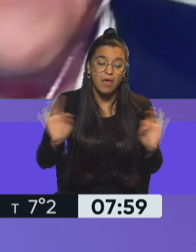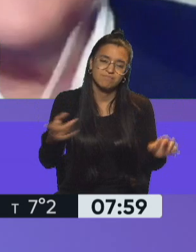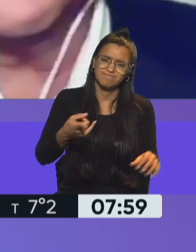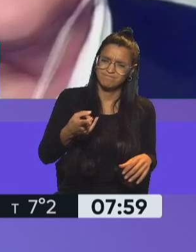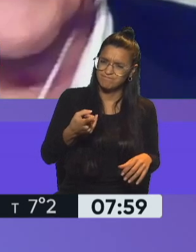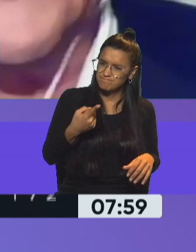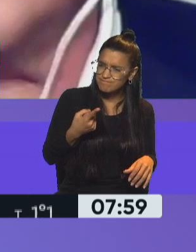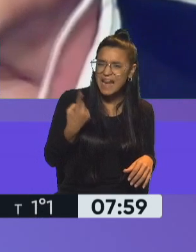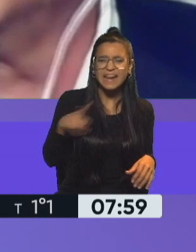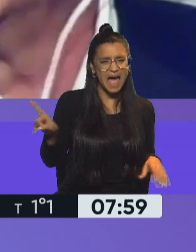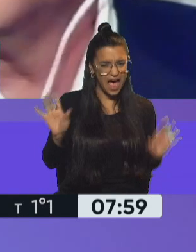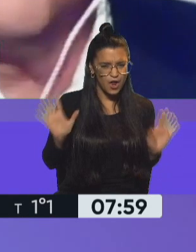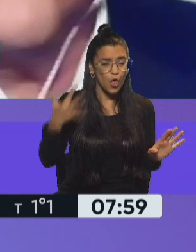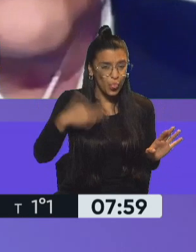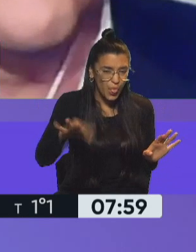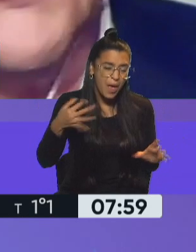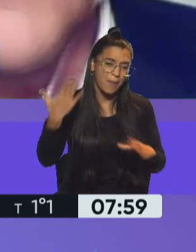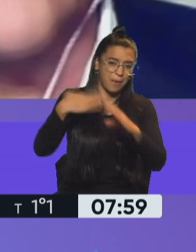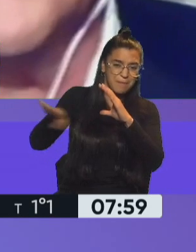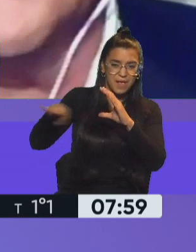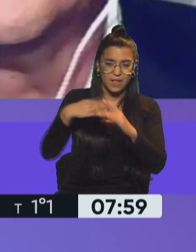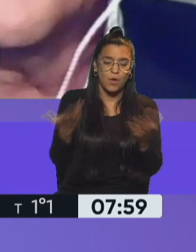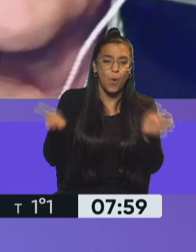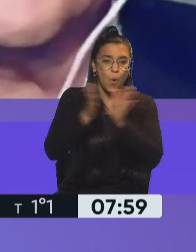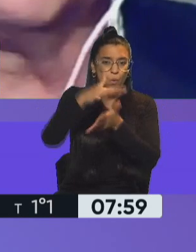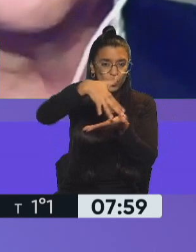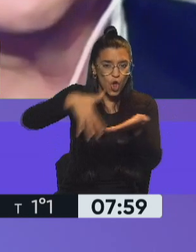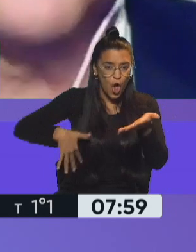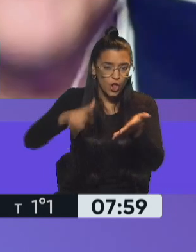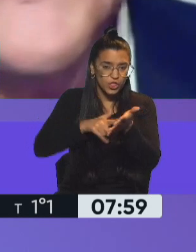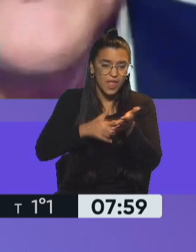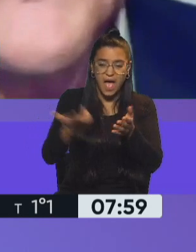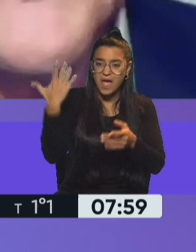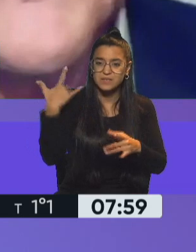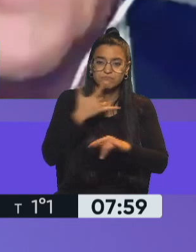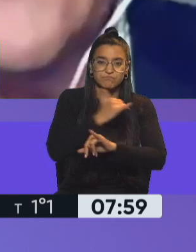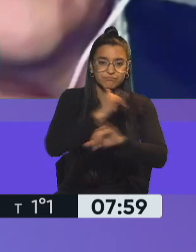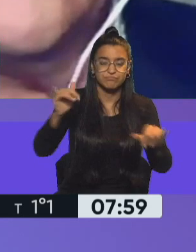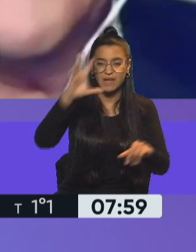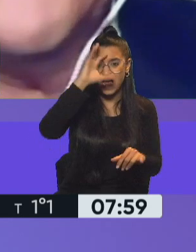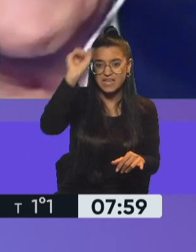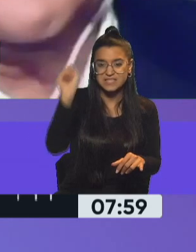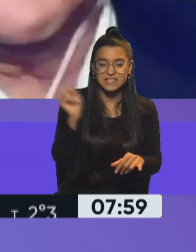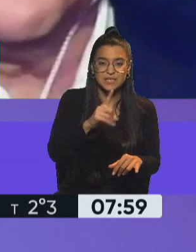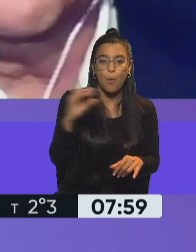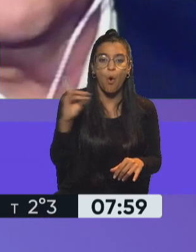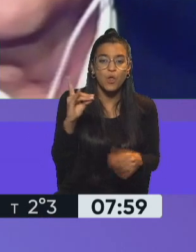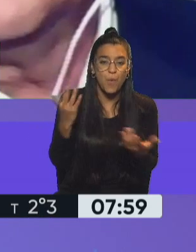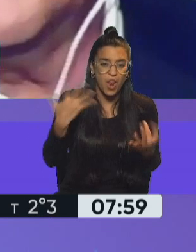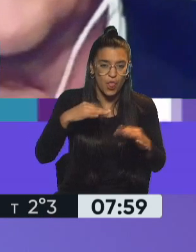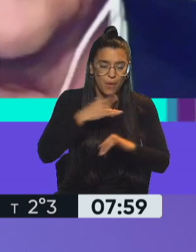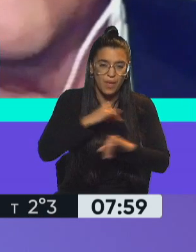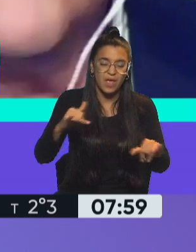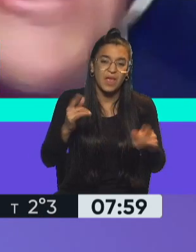que es raro, que tendría que haber estado junto con la nota que ayer mostraba el canciller boliviano, tendría que